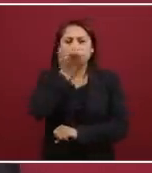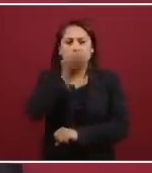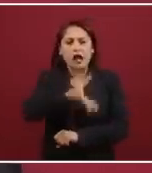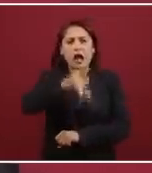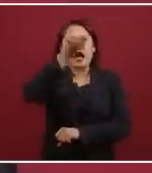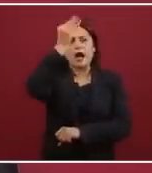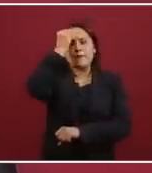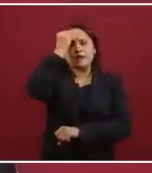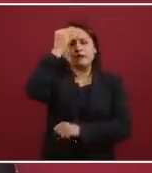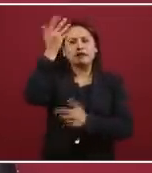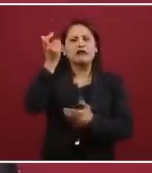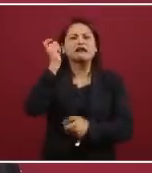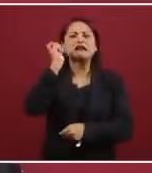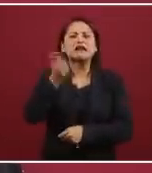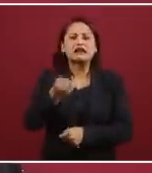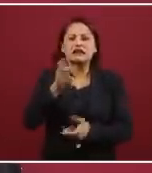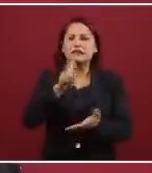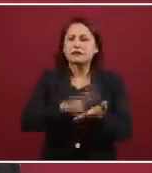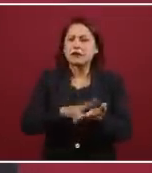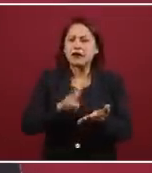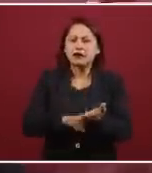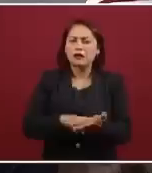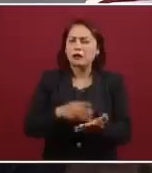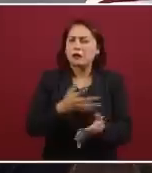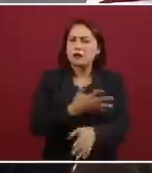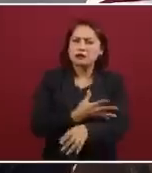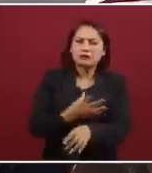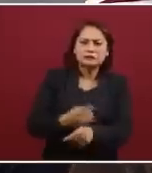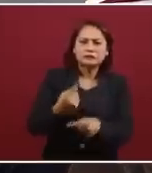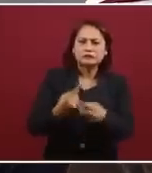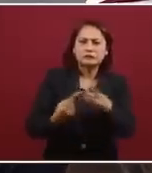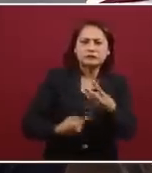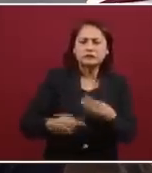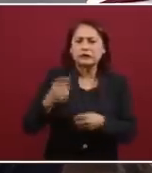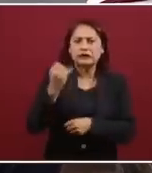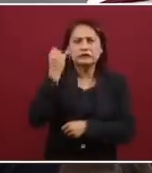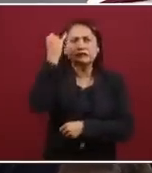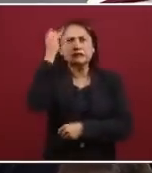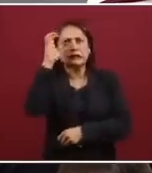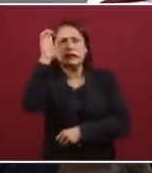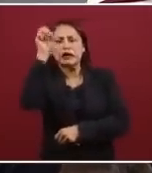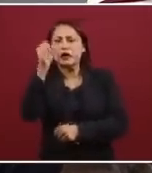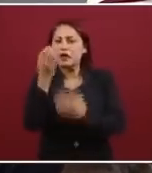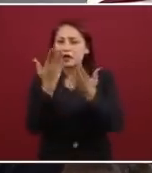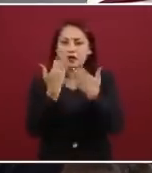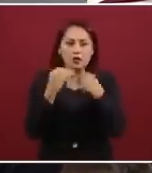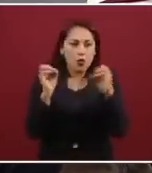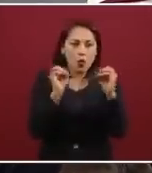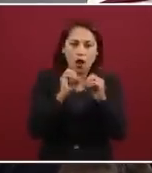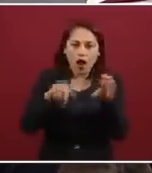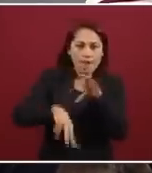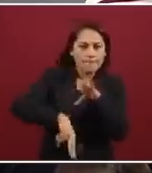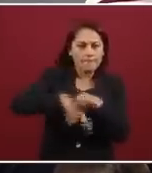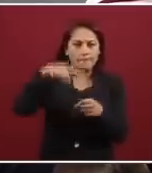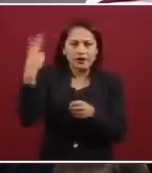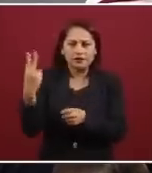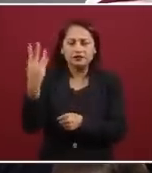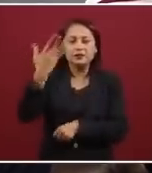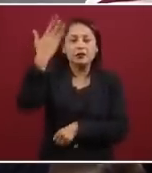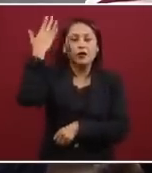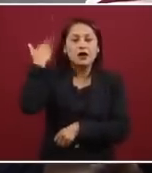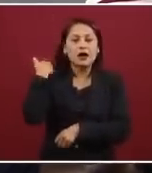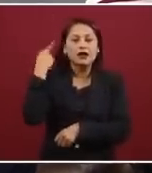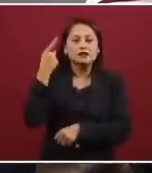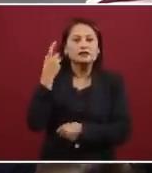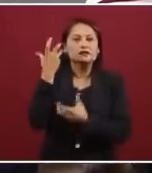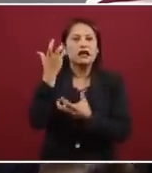sin ideales, o sea, era triunfar a toda costa, sin escrúpulos morales de ninguna